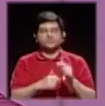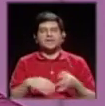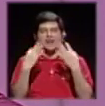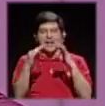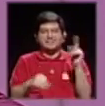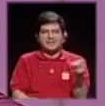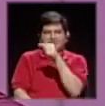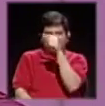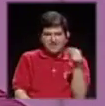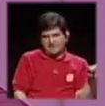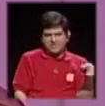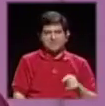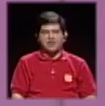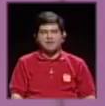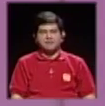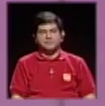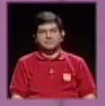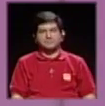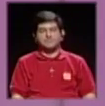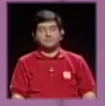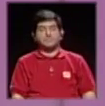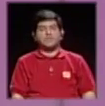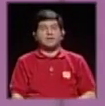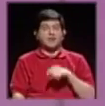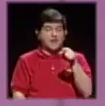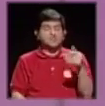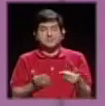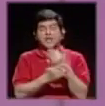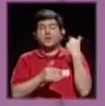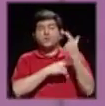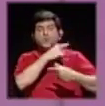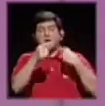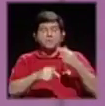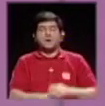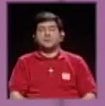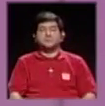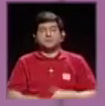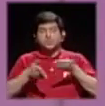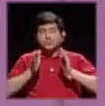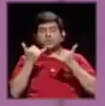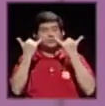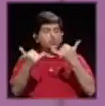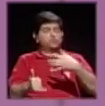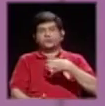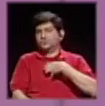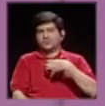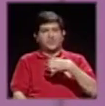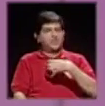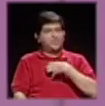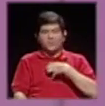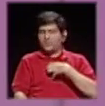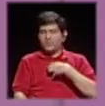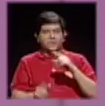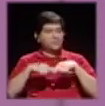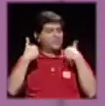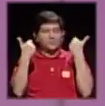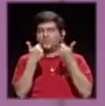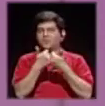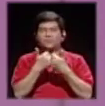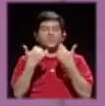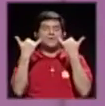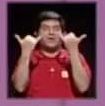eliminación de un grupo social, puesto que su nueva generación, sus nuevos productos ya no pertenecen al mismo grupo, sino que